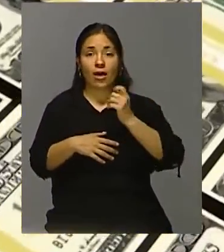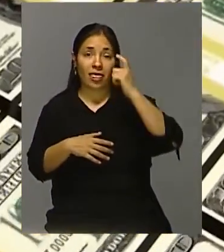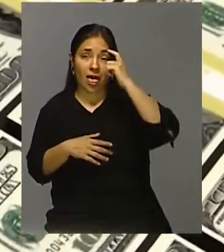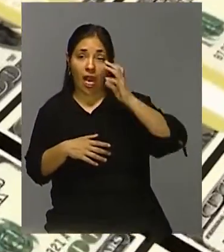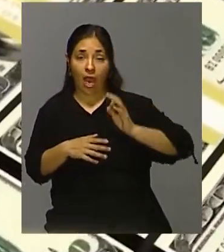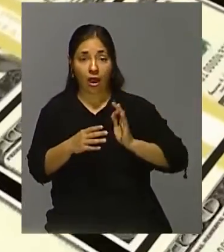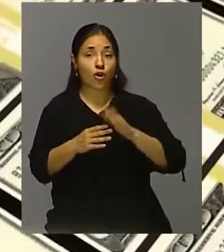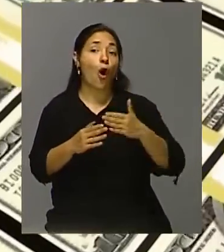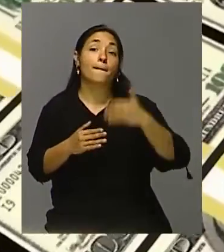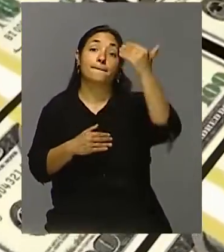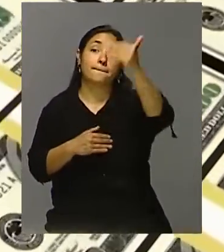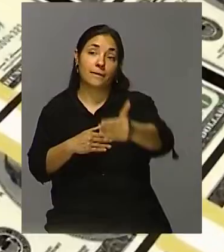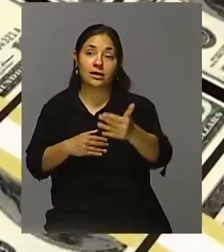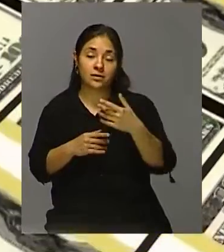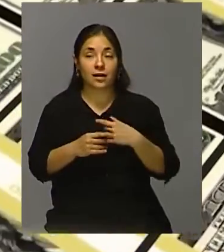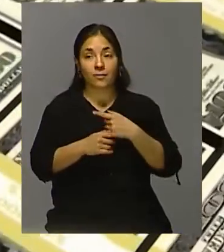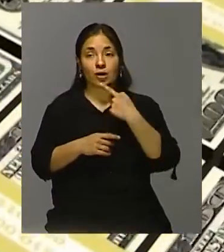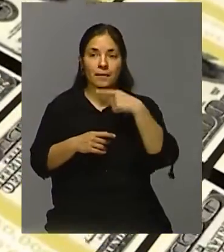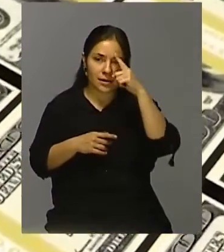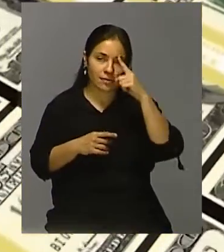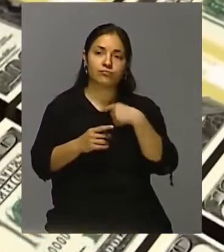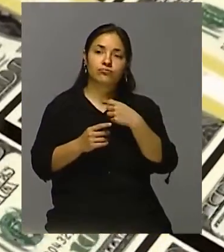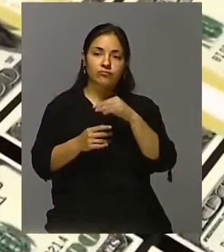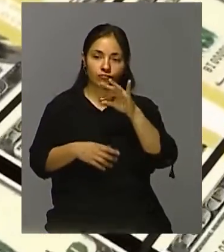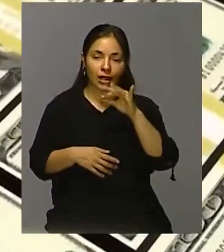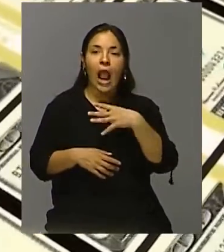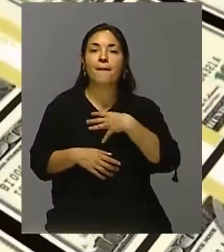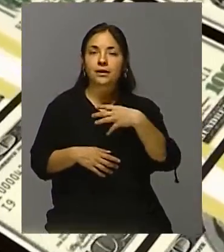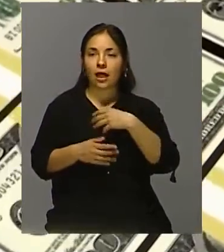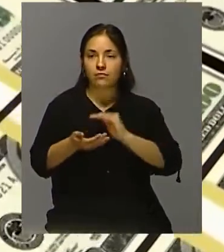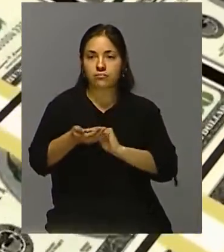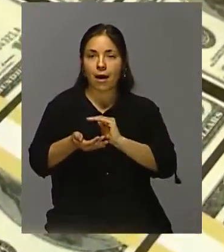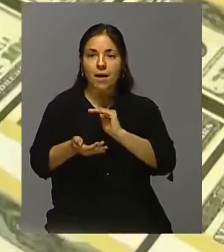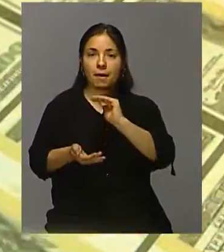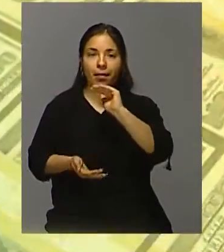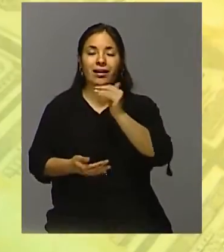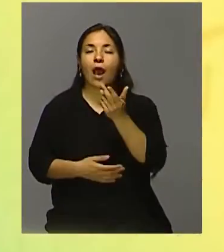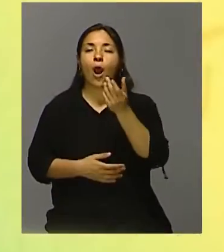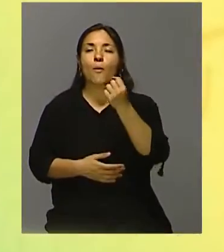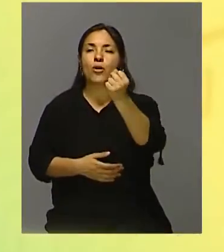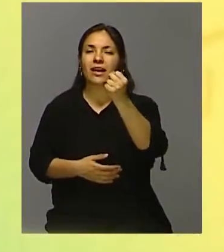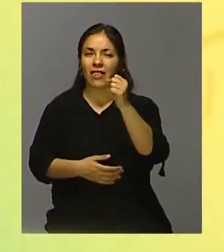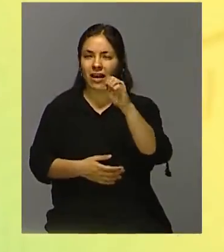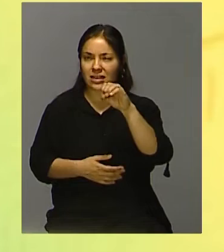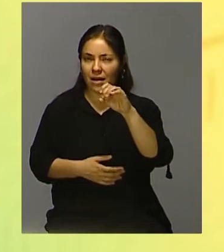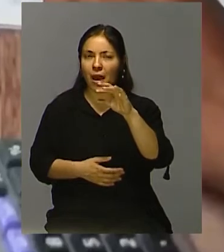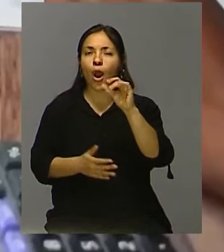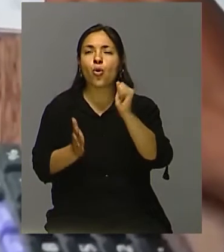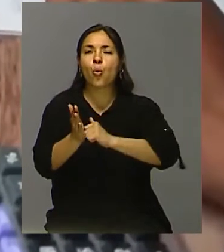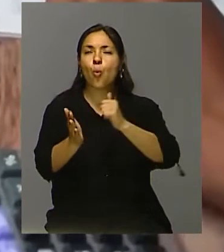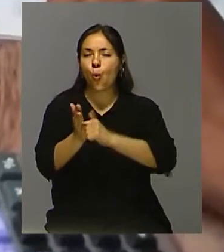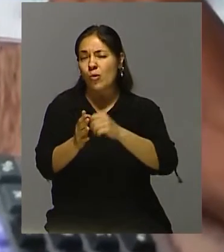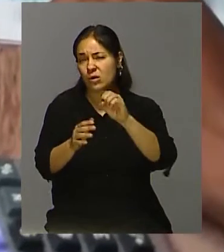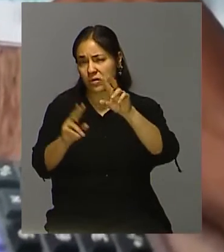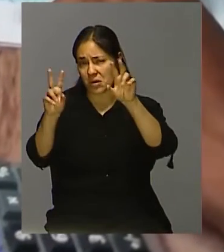mejor, multipliquemos por varios meses nuestro capital, incluso en moneda dura, que creo que eso es un gran punto que tenemos en cuenta